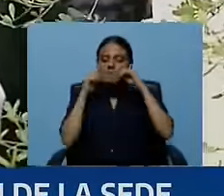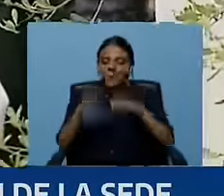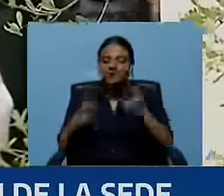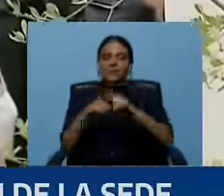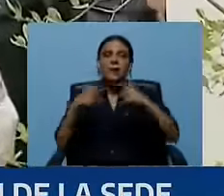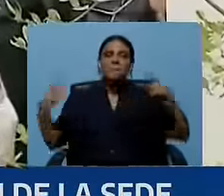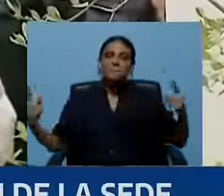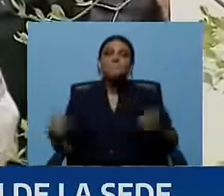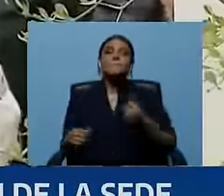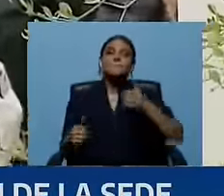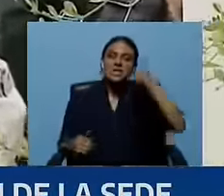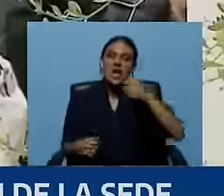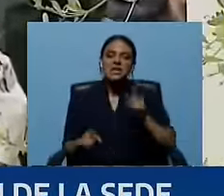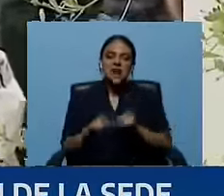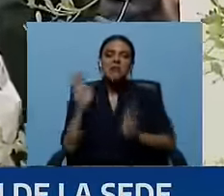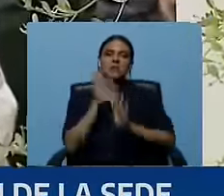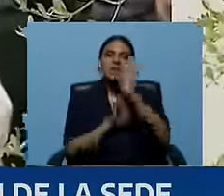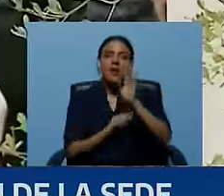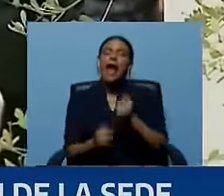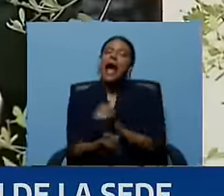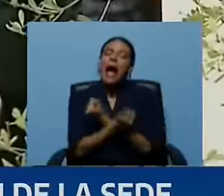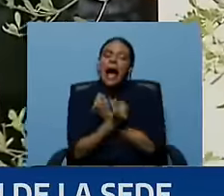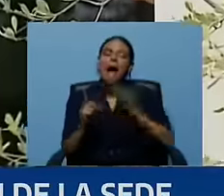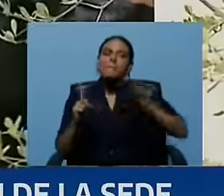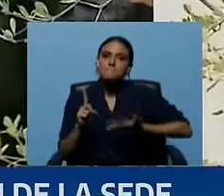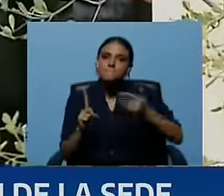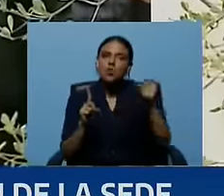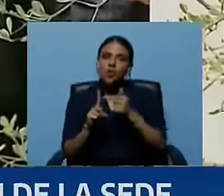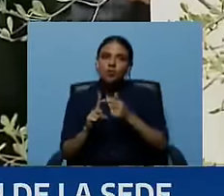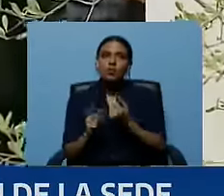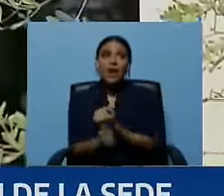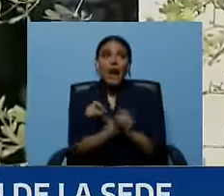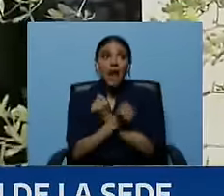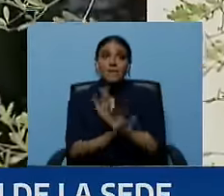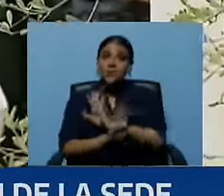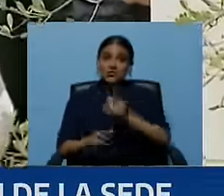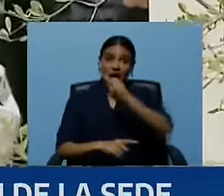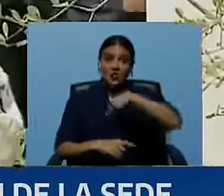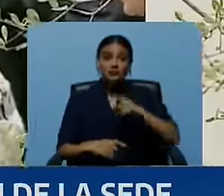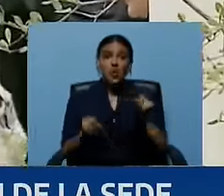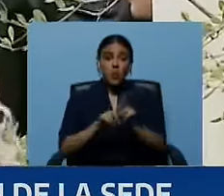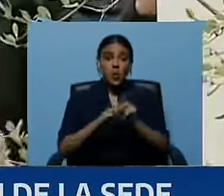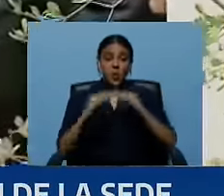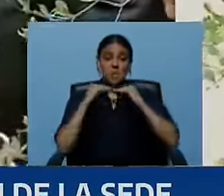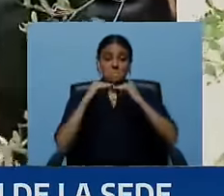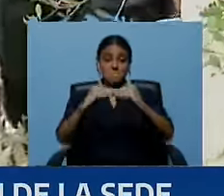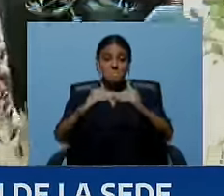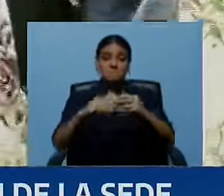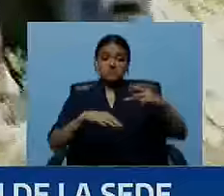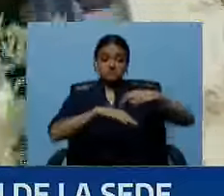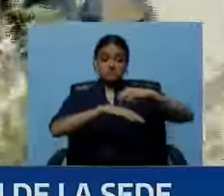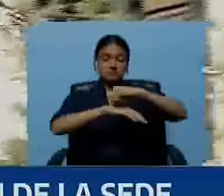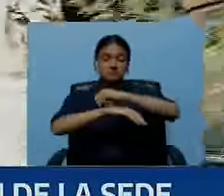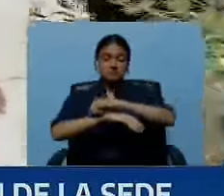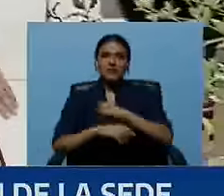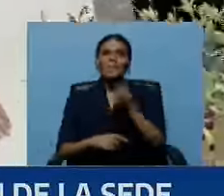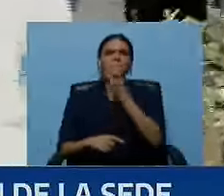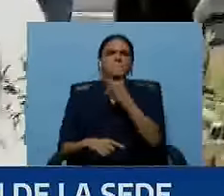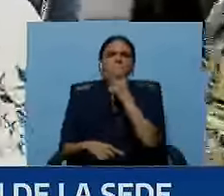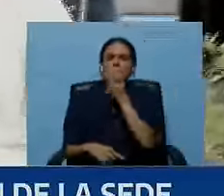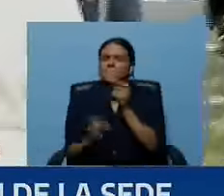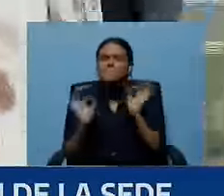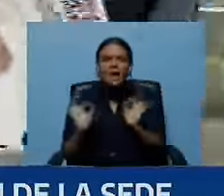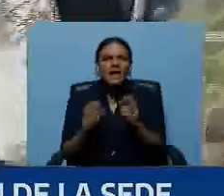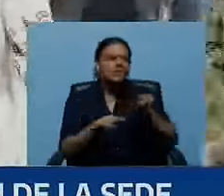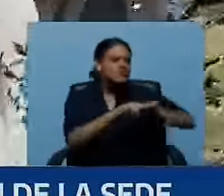bien. Amor. Y hablando de amor, ya en la planta baja tenemos lo más bello que tenemos, los niños y niñas, el